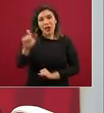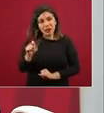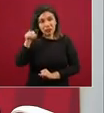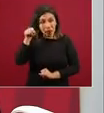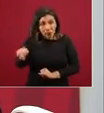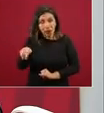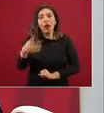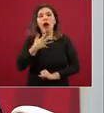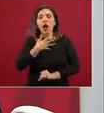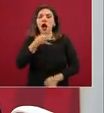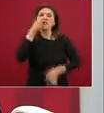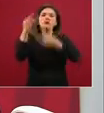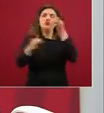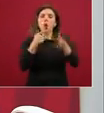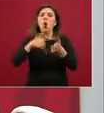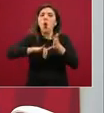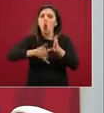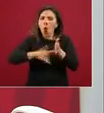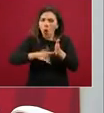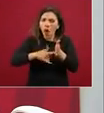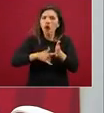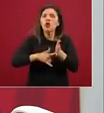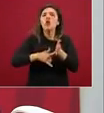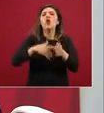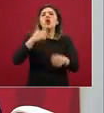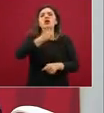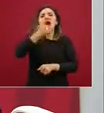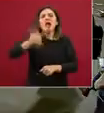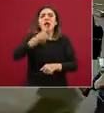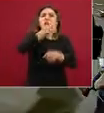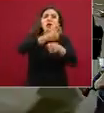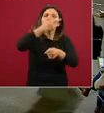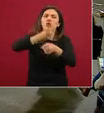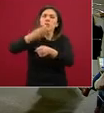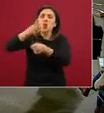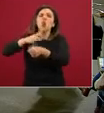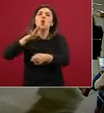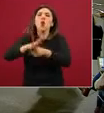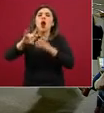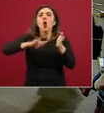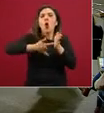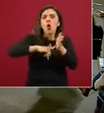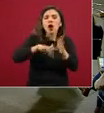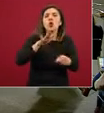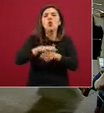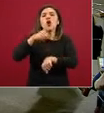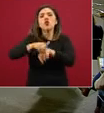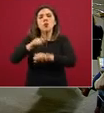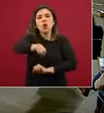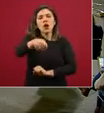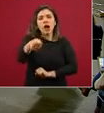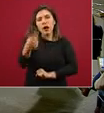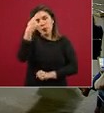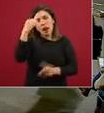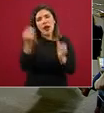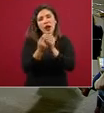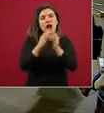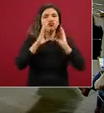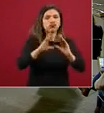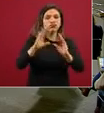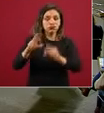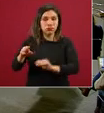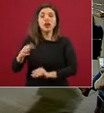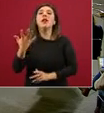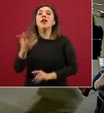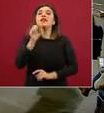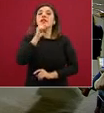cep.gov.mx, publicaremos los horarios de cada grado, horarios y canales en lo que se van a impartir las clases, así